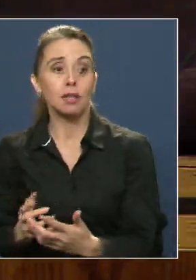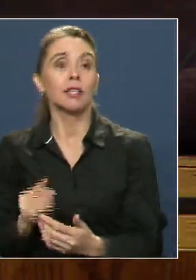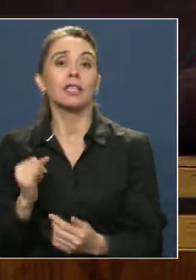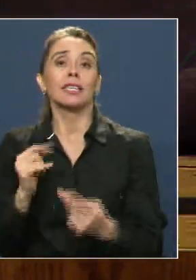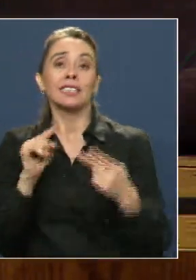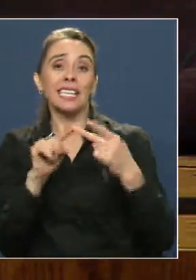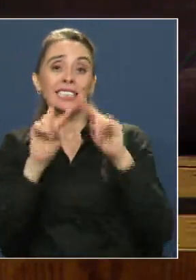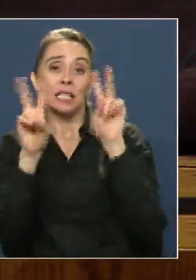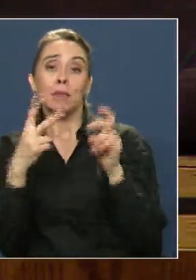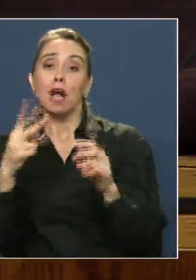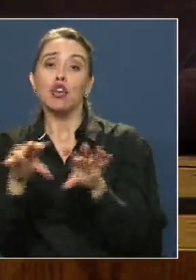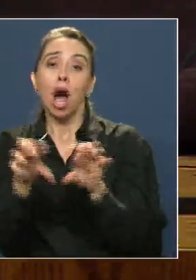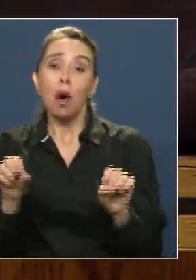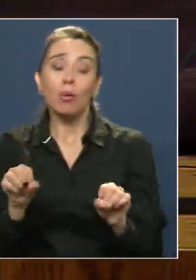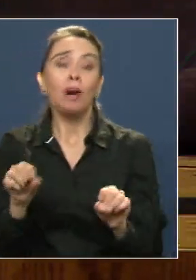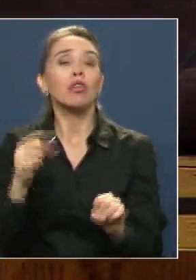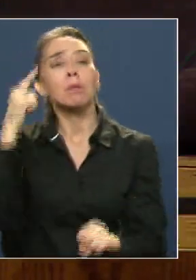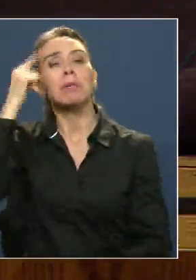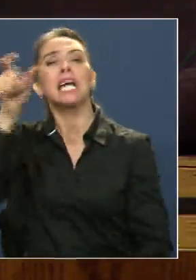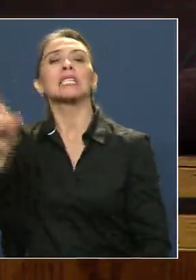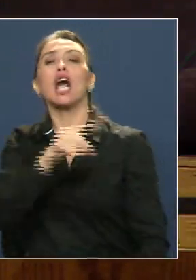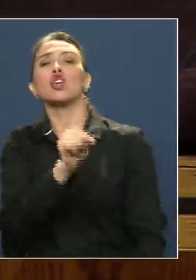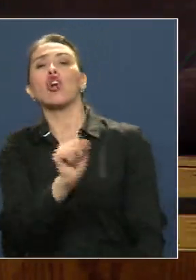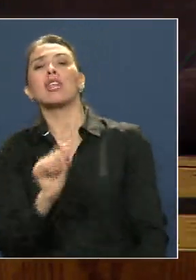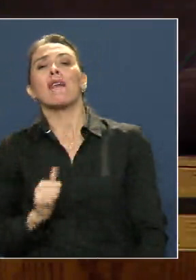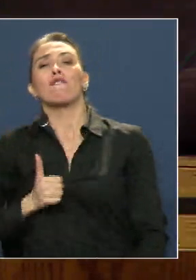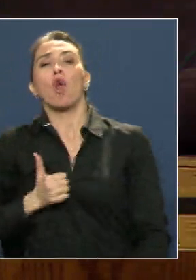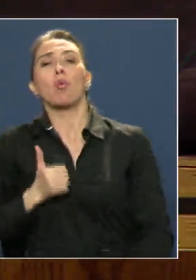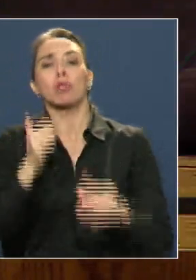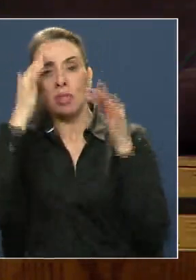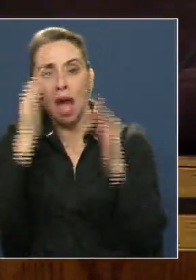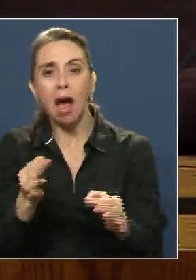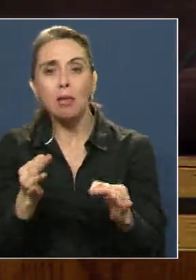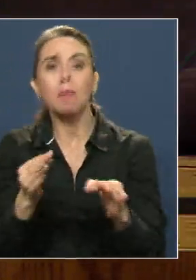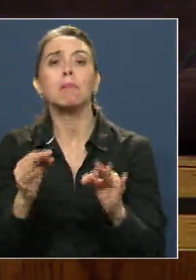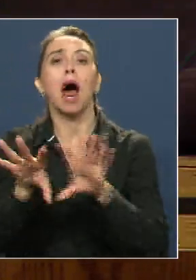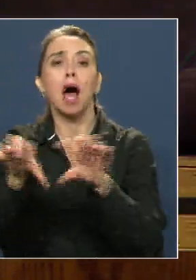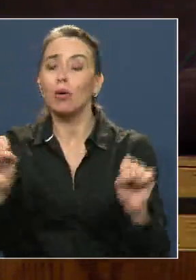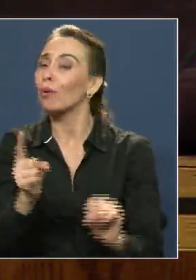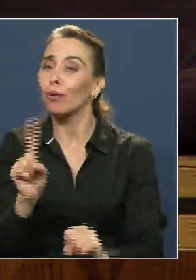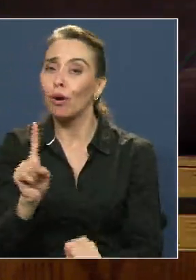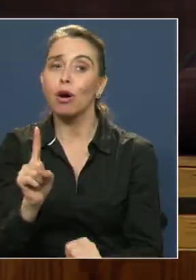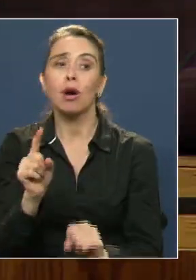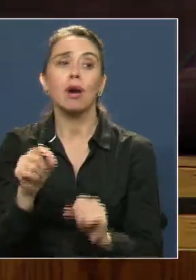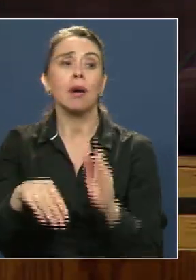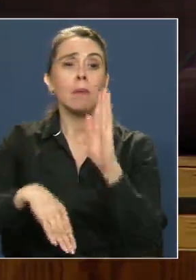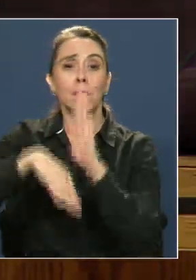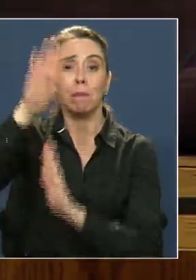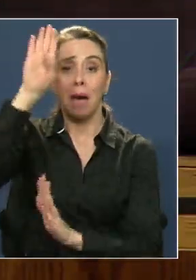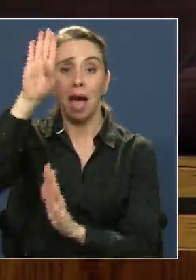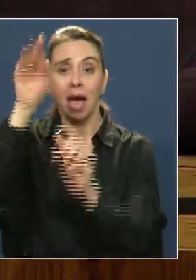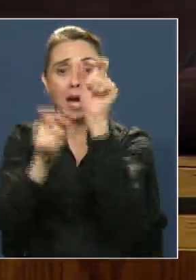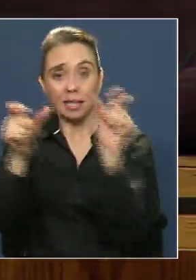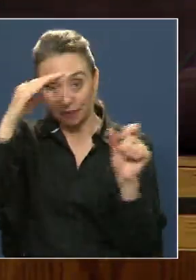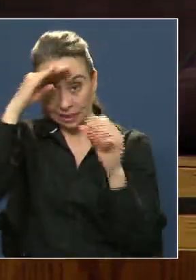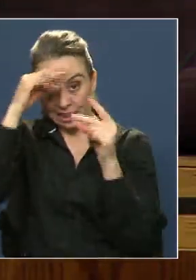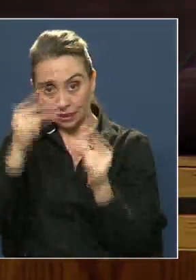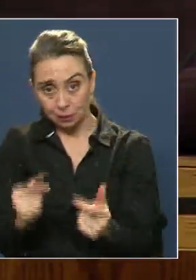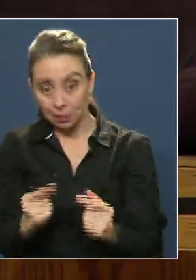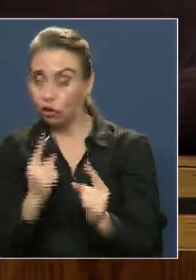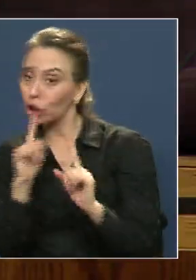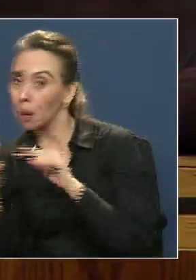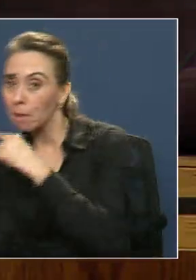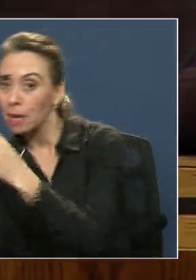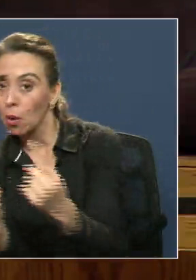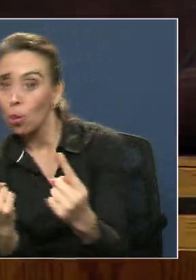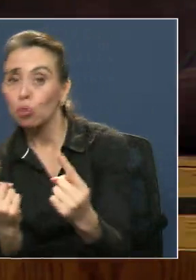acuerdo, no es por falta de voluntad, es porque creemos, como lo dijeron la inmensa mayoría de los expertos consultados,